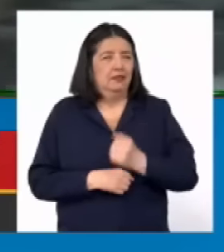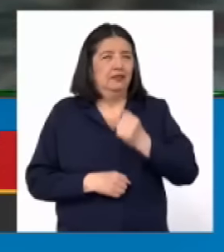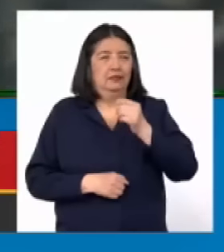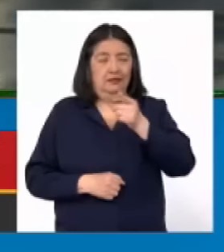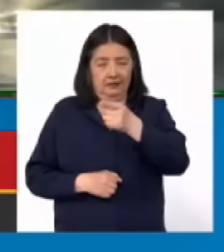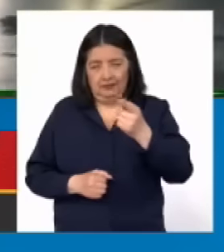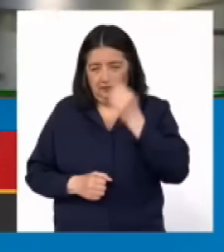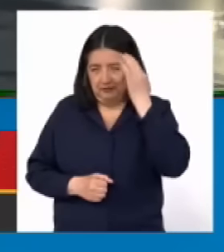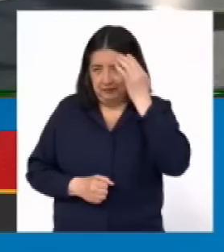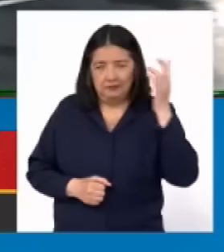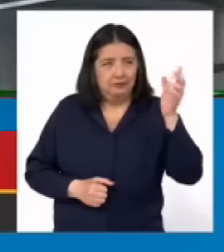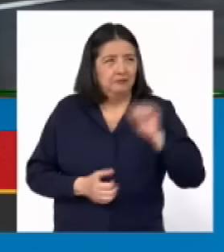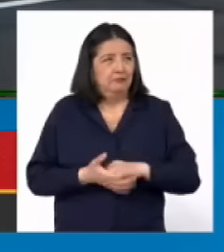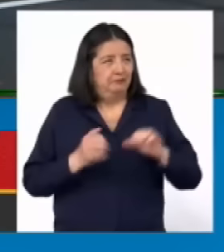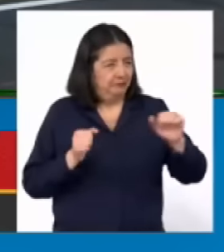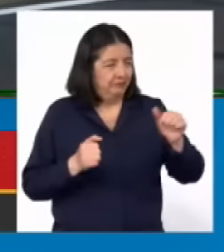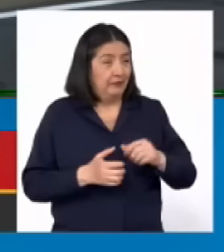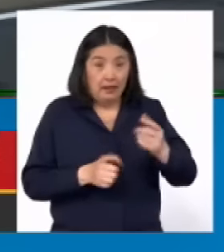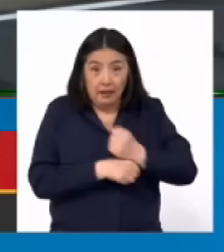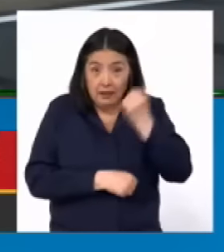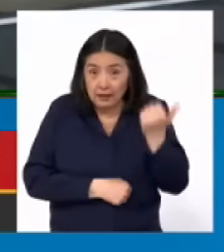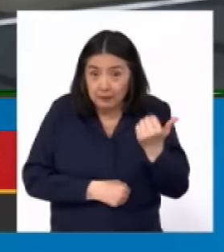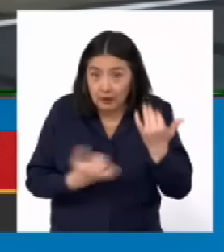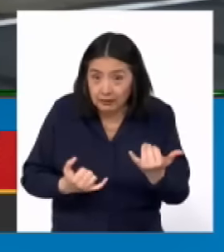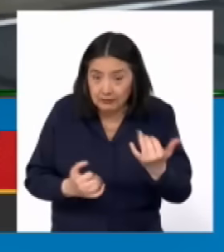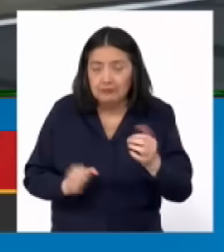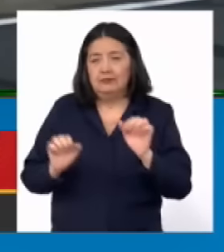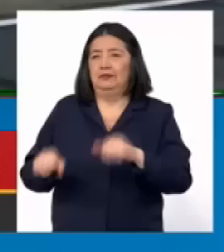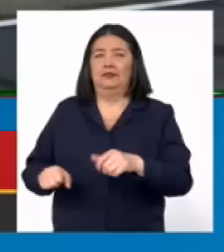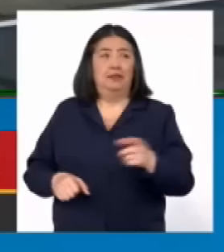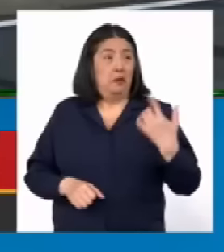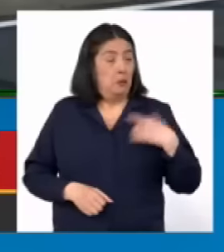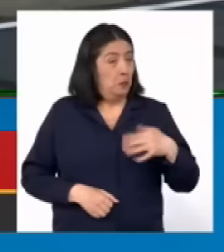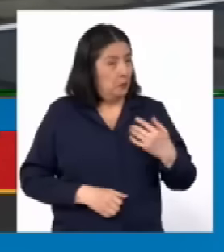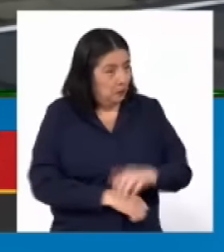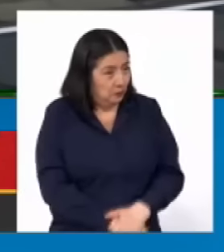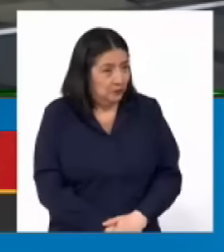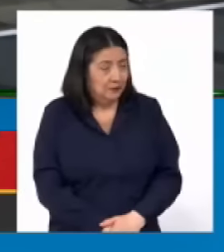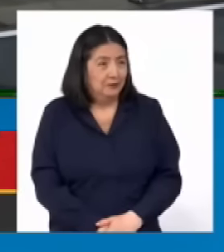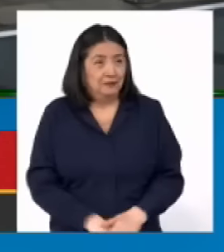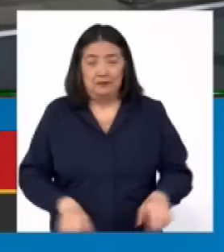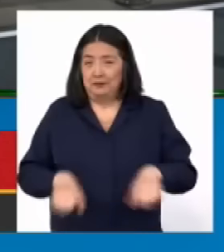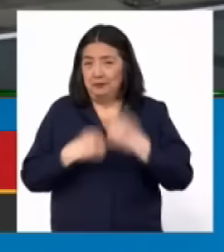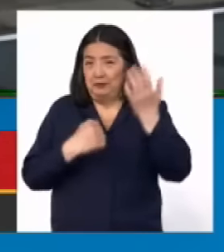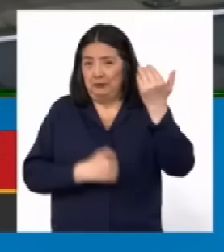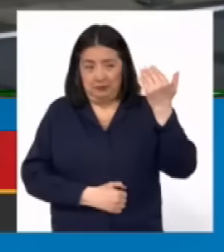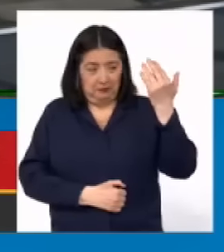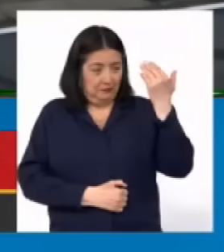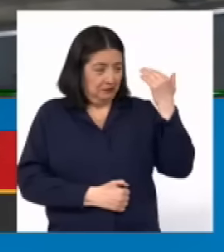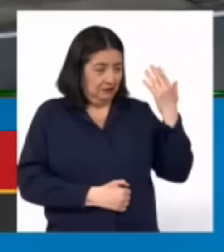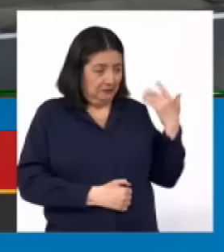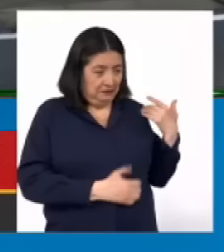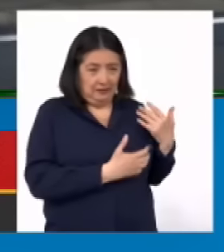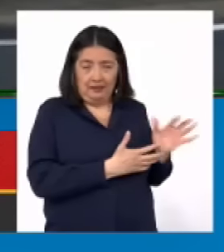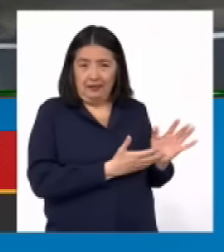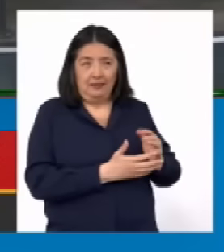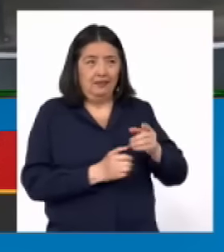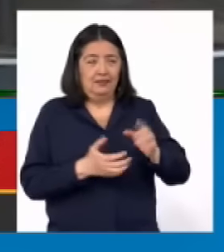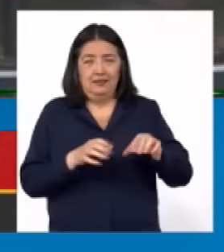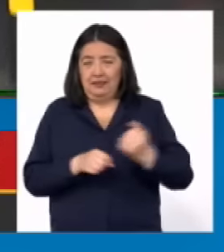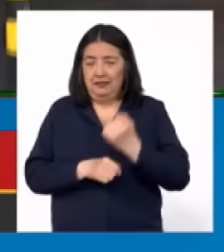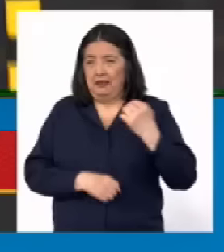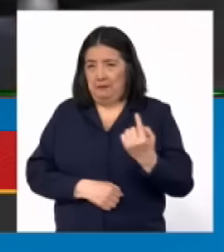suelen adivinar o... Ah, ganamos hoy día. Claro. O sea, rompemos todos los récords, porque si ganamos hoy día... Va a